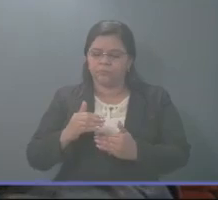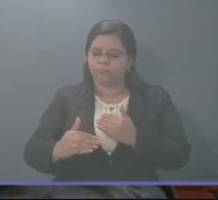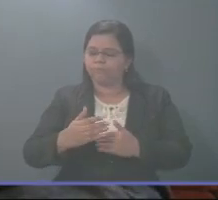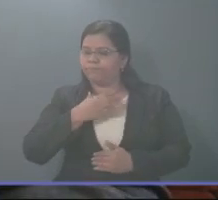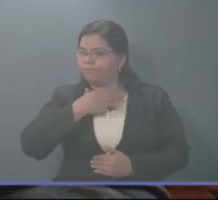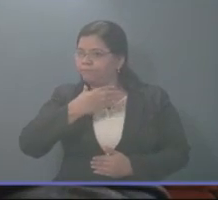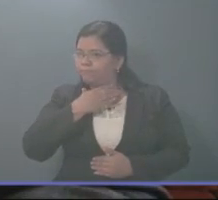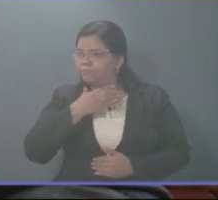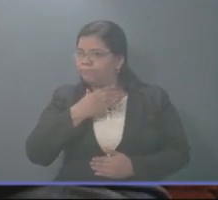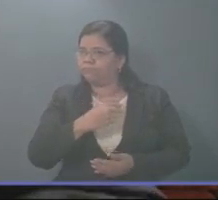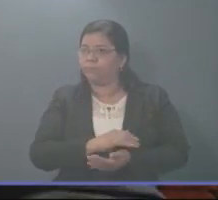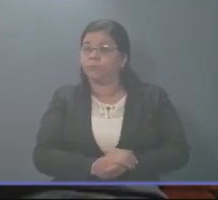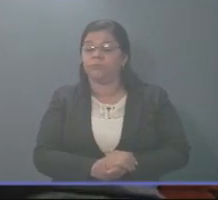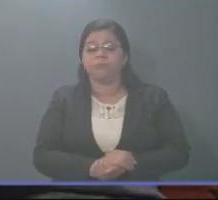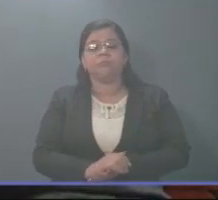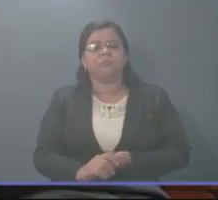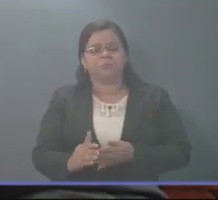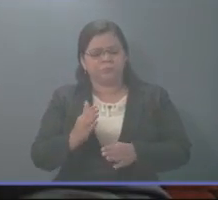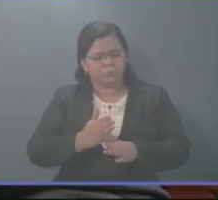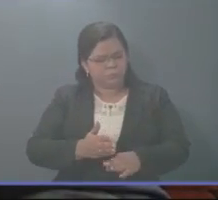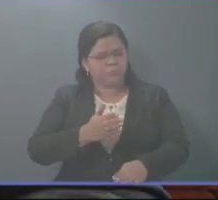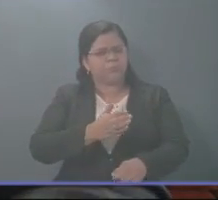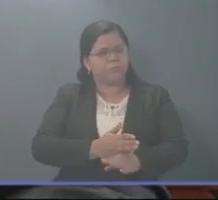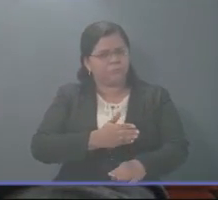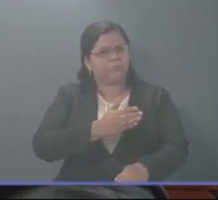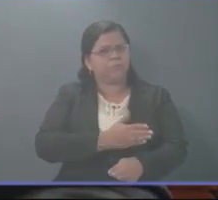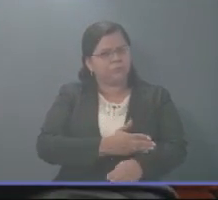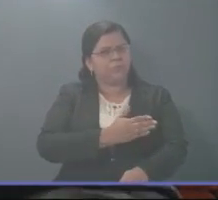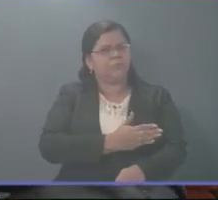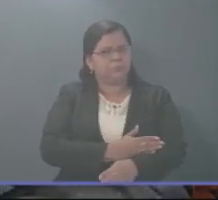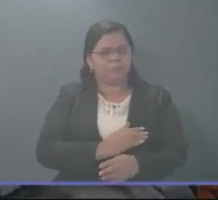es difícil, pero vamos paulatinamente dando el paso.